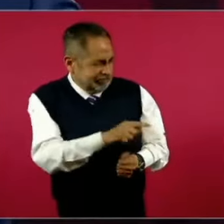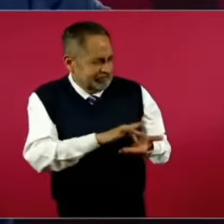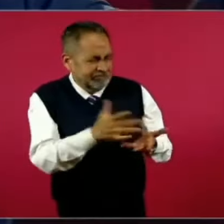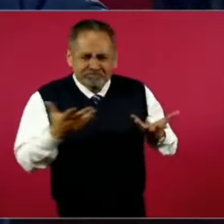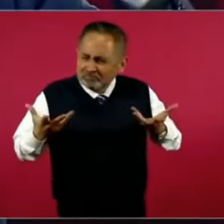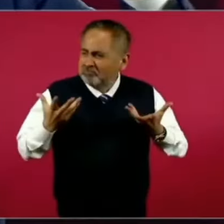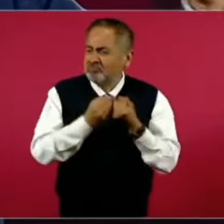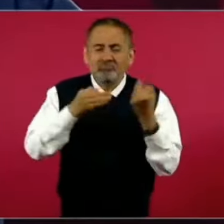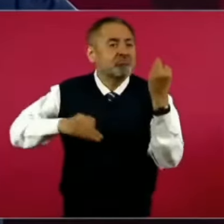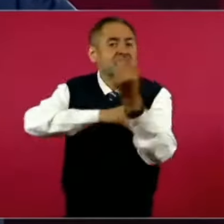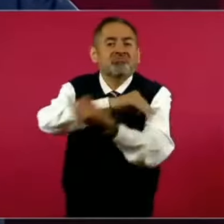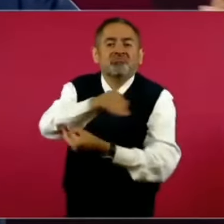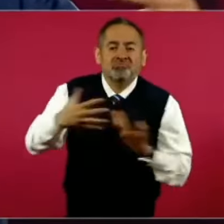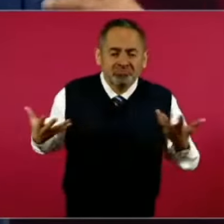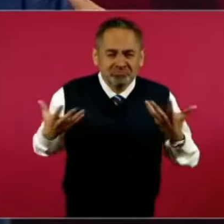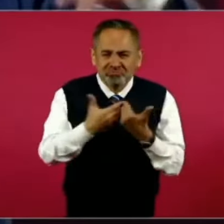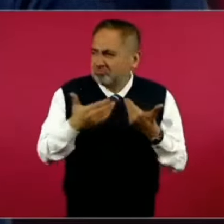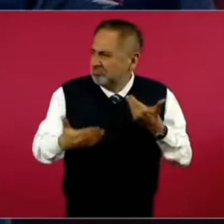entre todos,